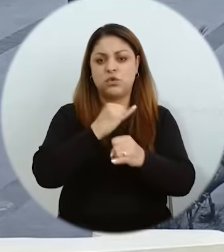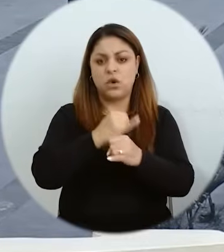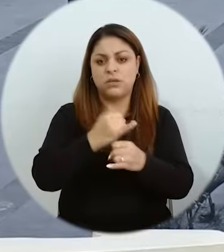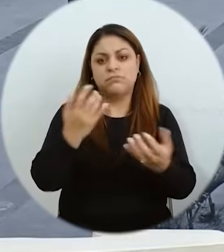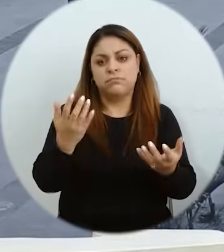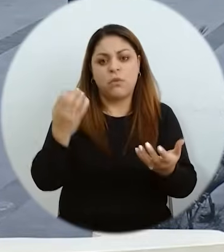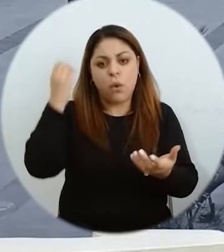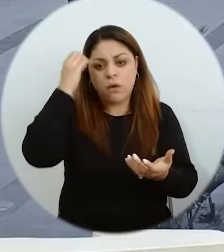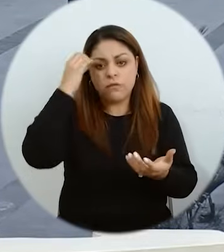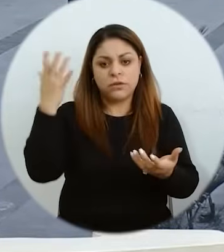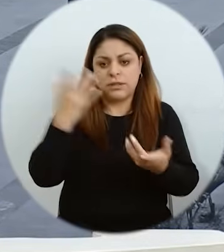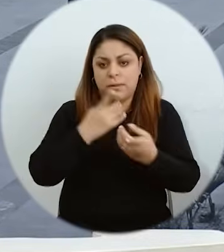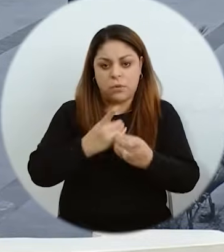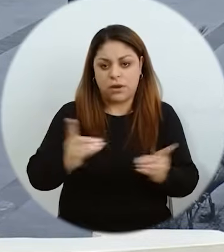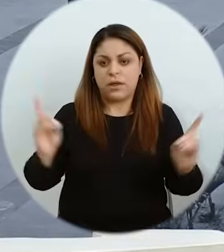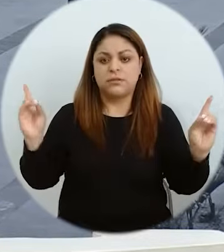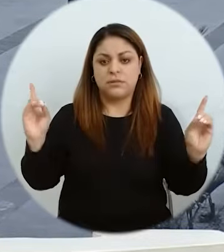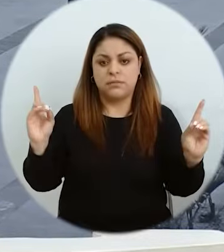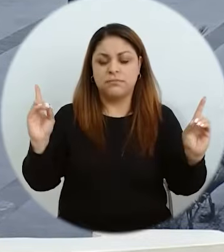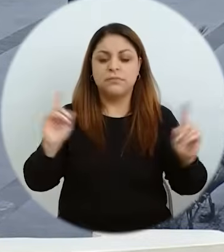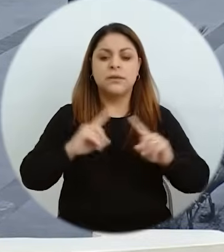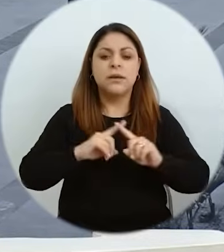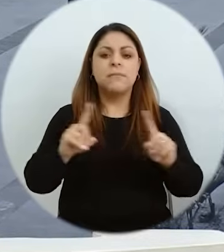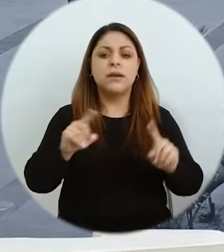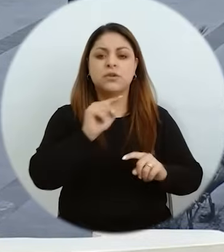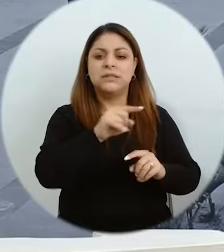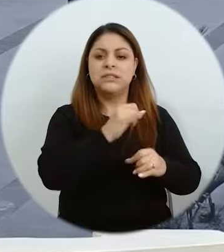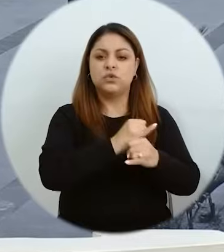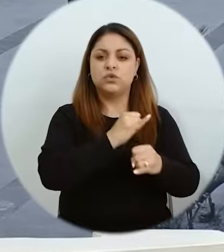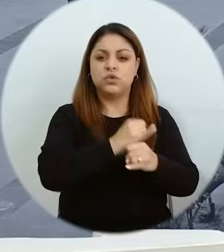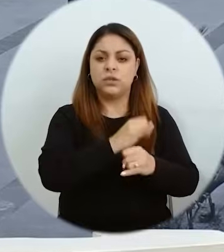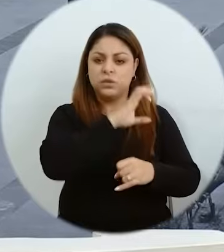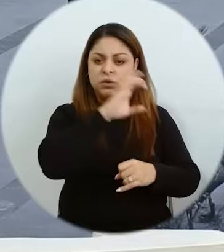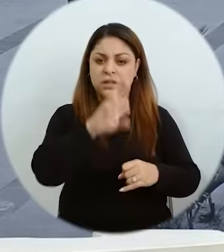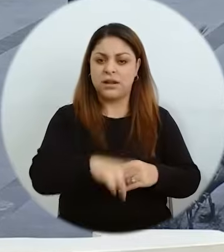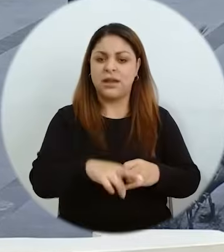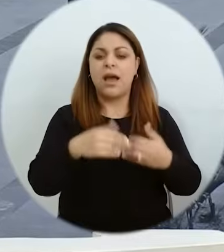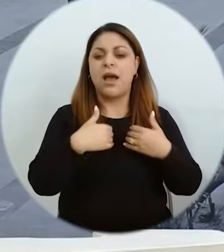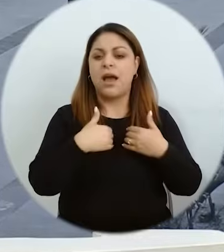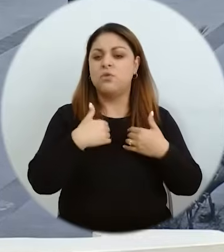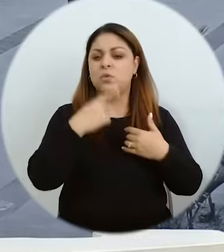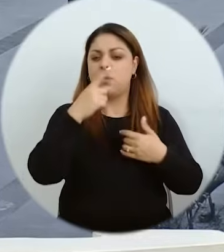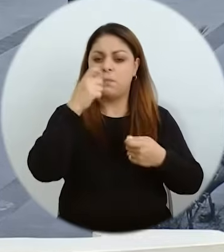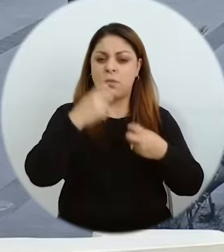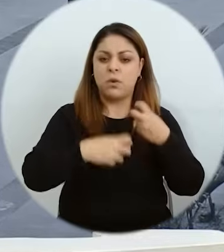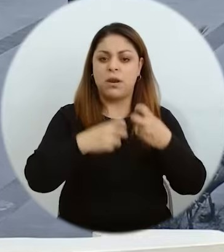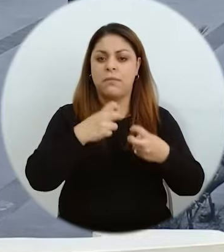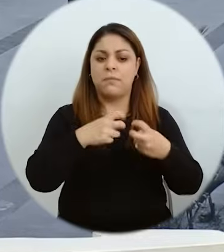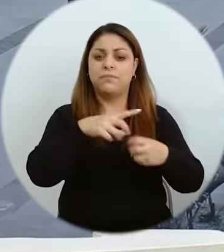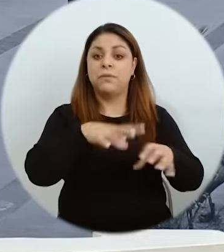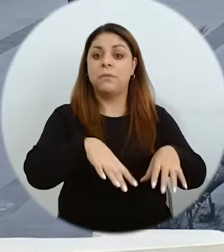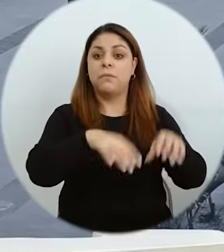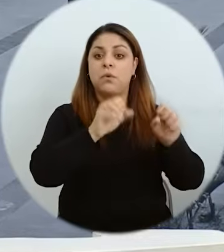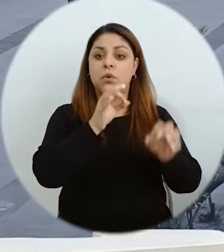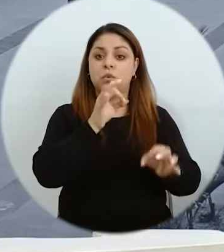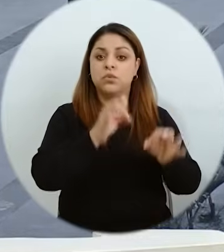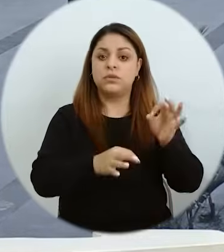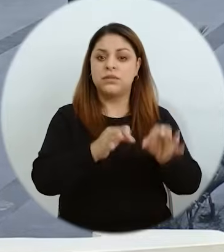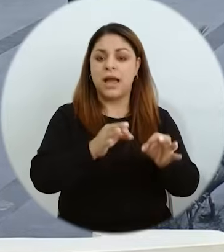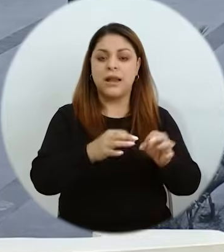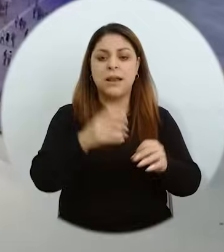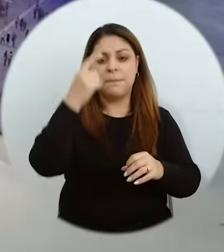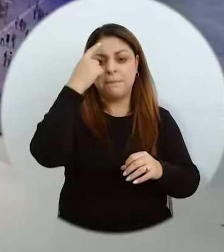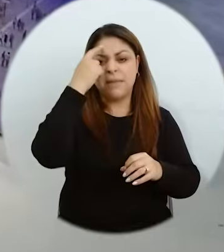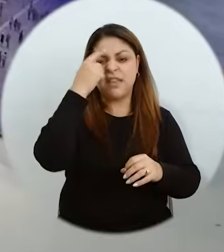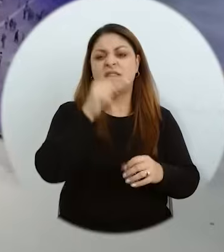democracia. Pero el Poder Judicial en Costa Rica tiene un especial problema. En Costa Rica el Poder Judicial generalmente se le liga